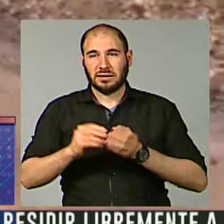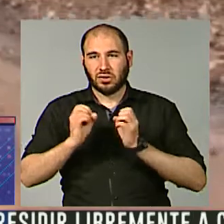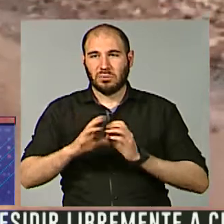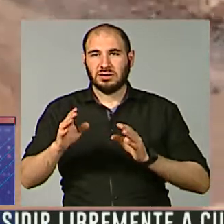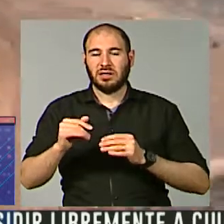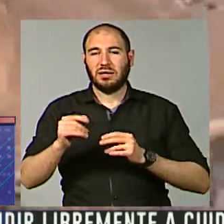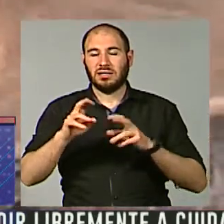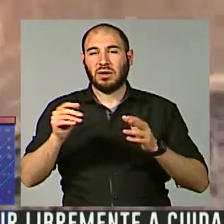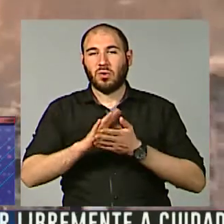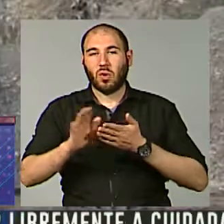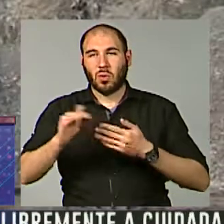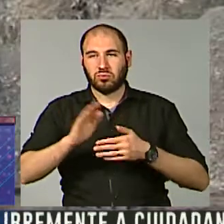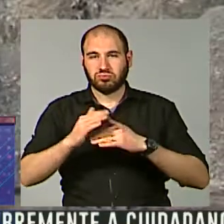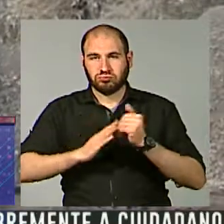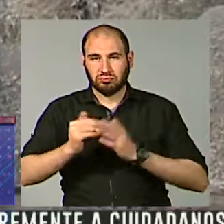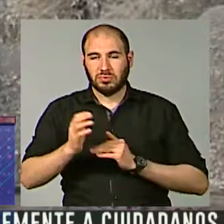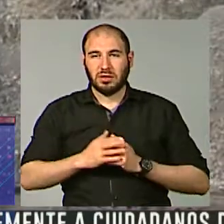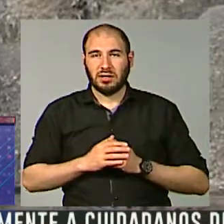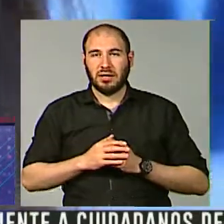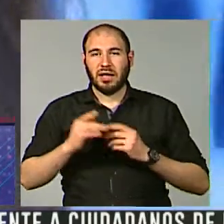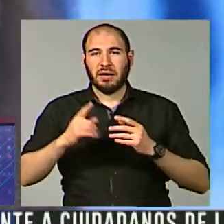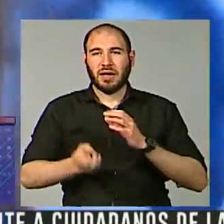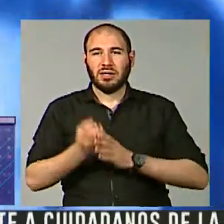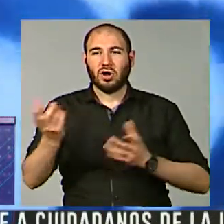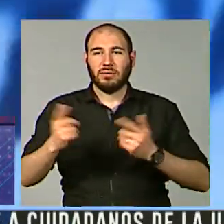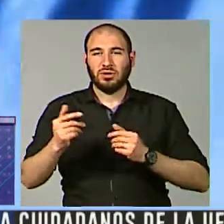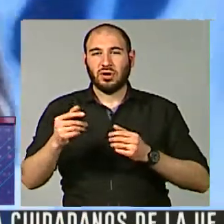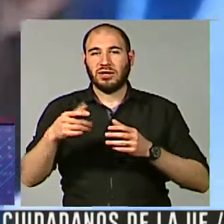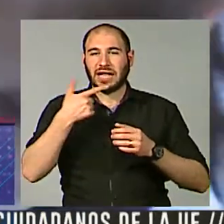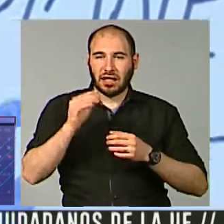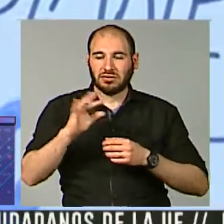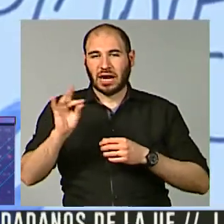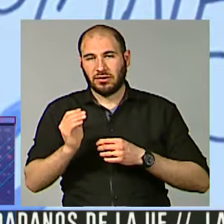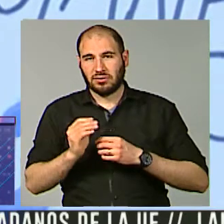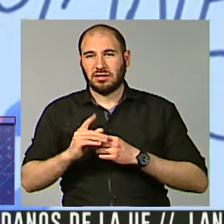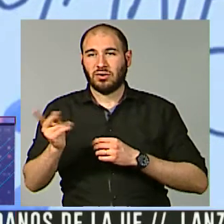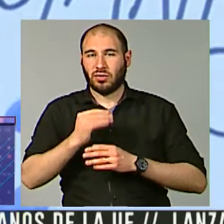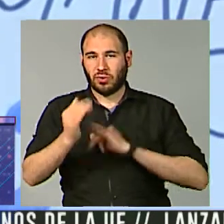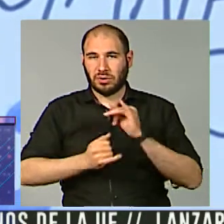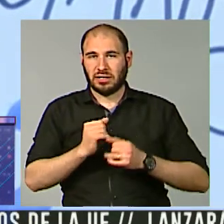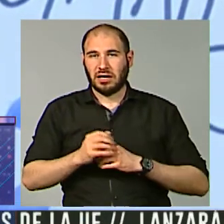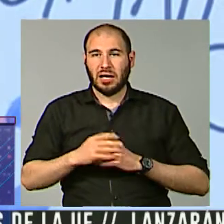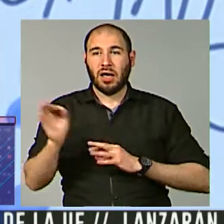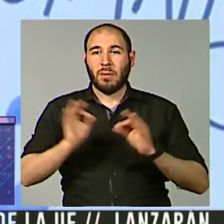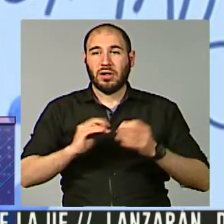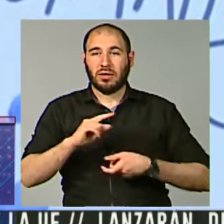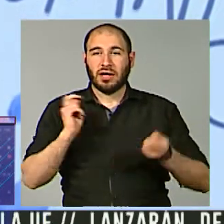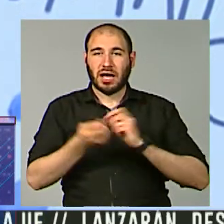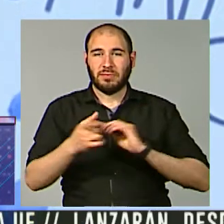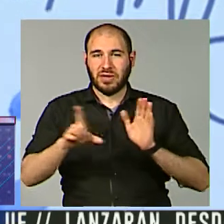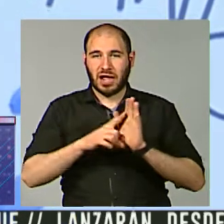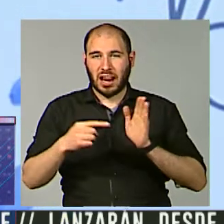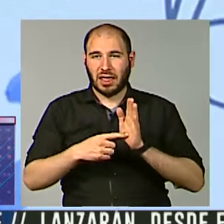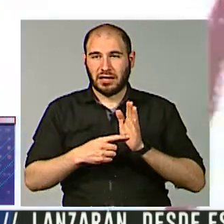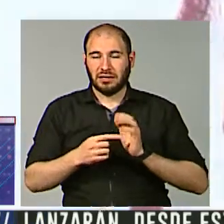nuevos controles de la actividad y la creación de una comisión bicameral. Pero Ferrer aseguró que las iniciativas de modificación de la ley,